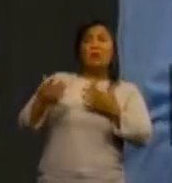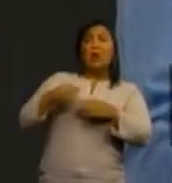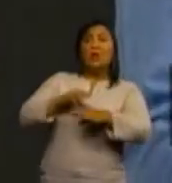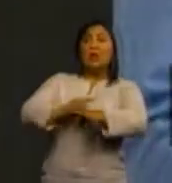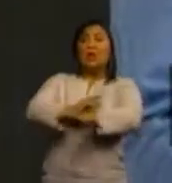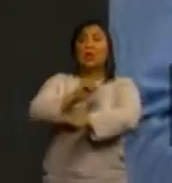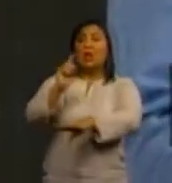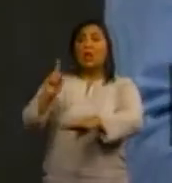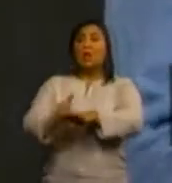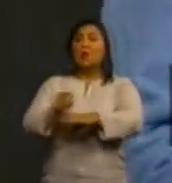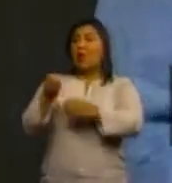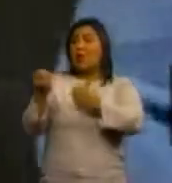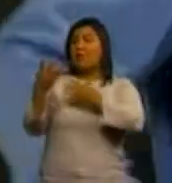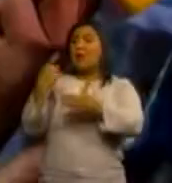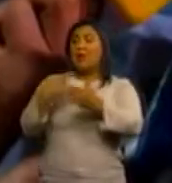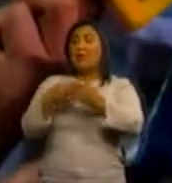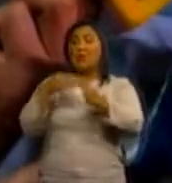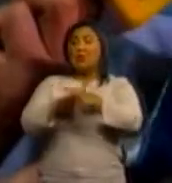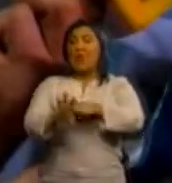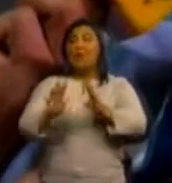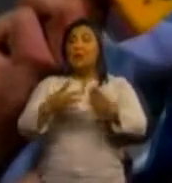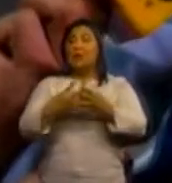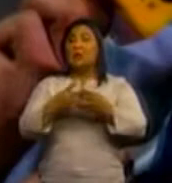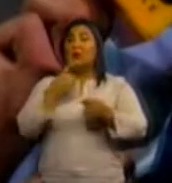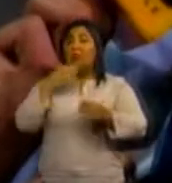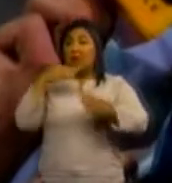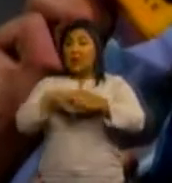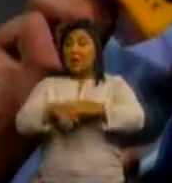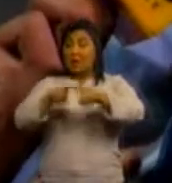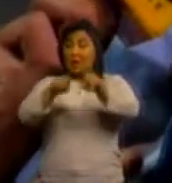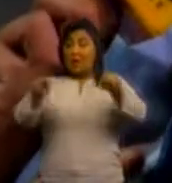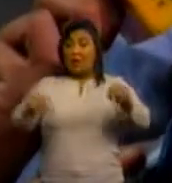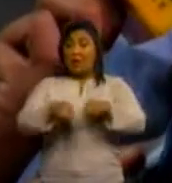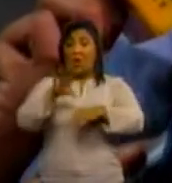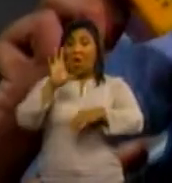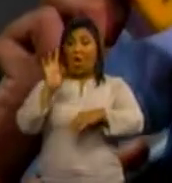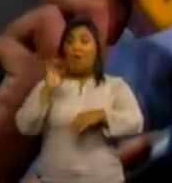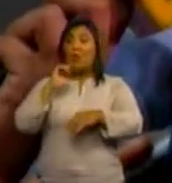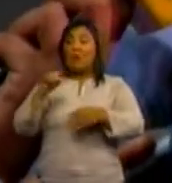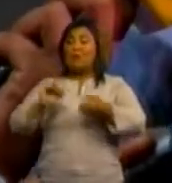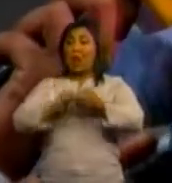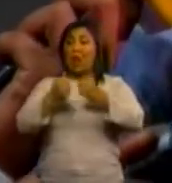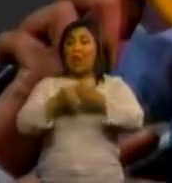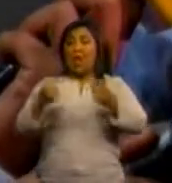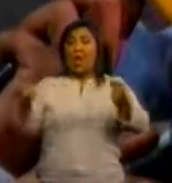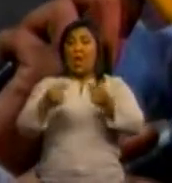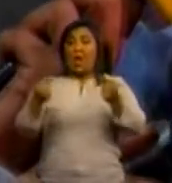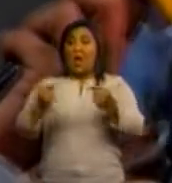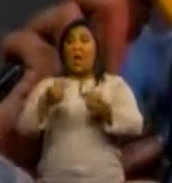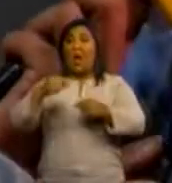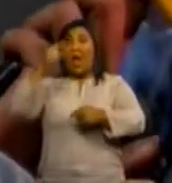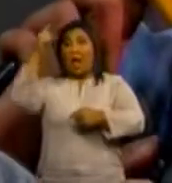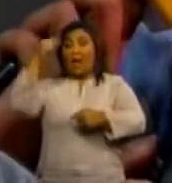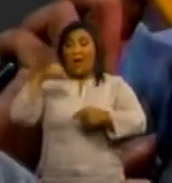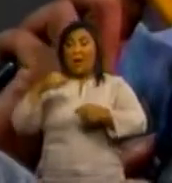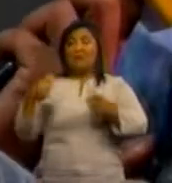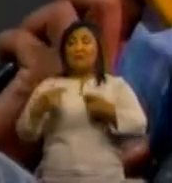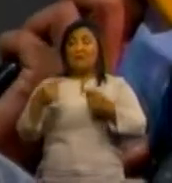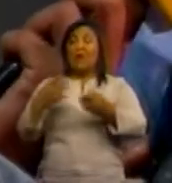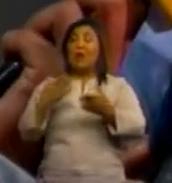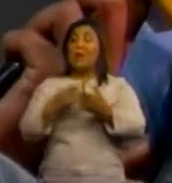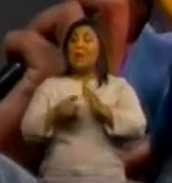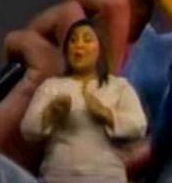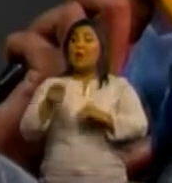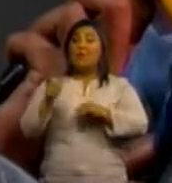dio la versión oficial de lo sucedido. Dentro del pabellón 9 se produjo una riña entre PPLs de la planta alta y la planta baja. Esta riña dejó como resultado